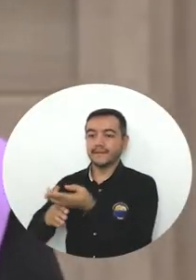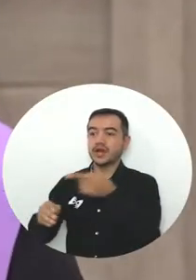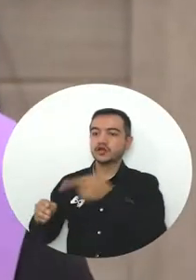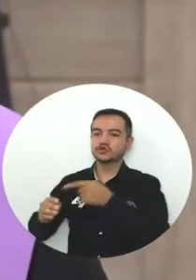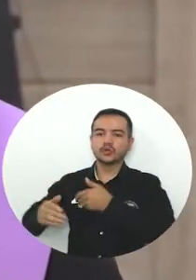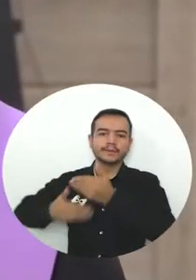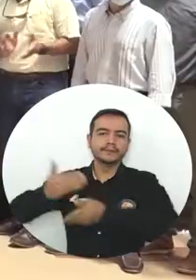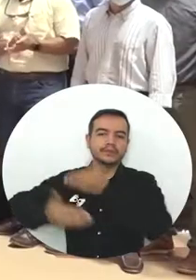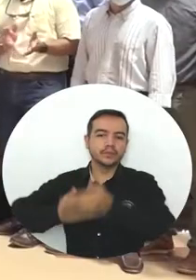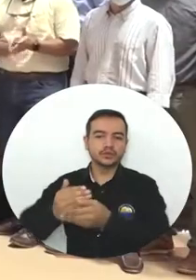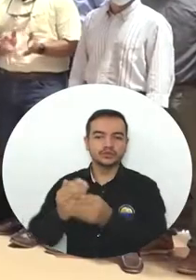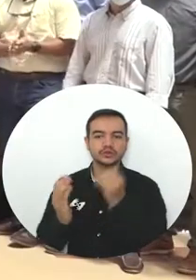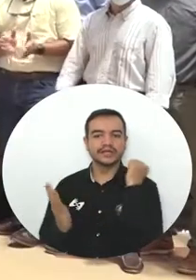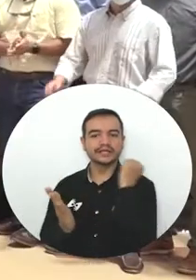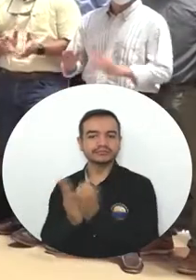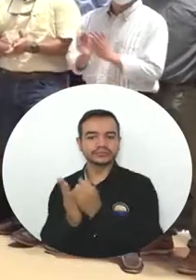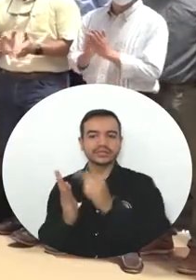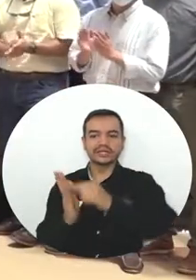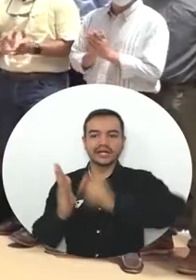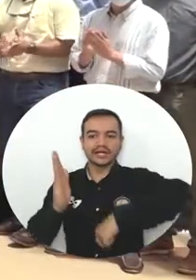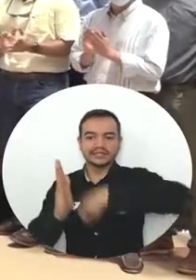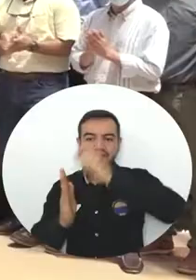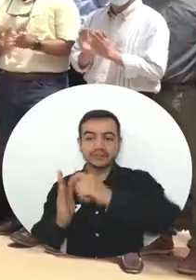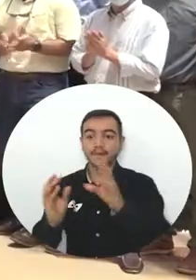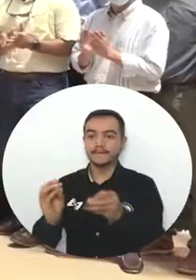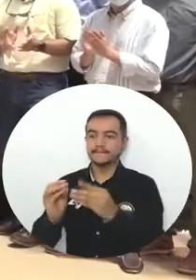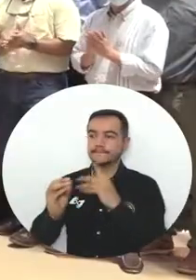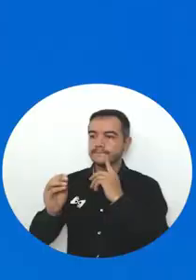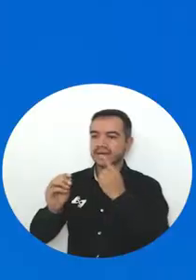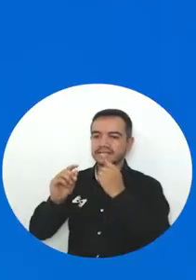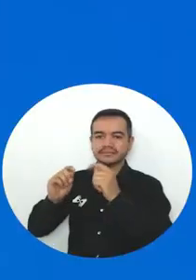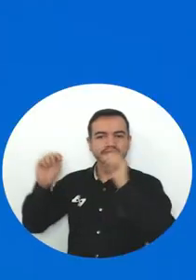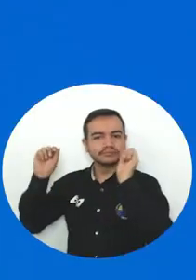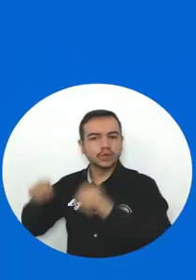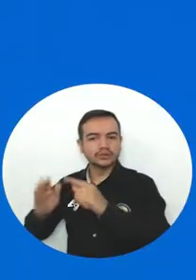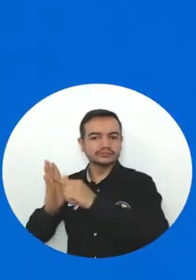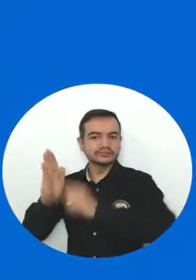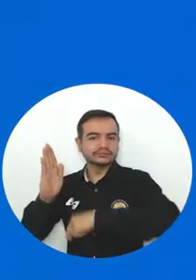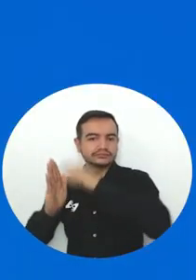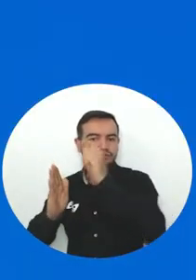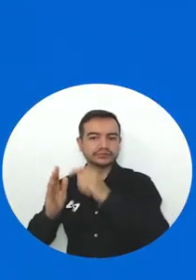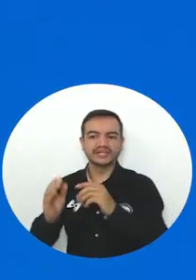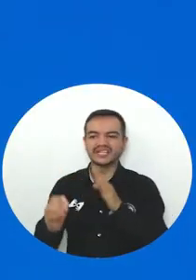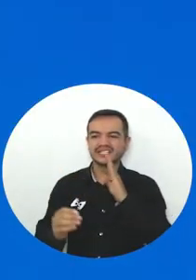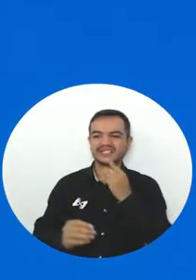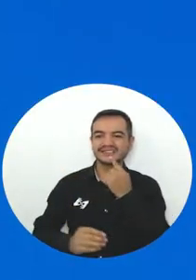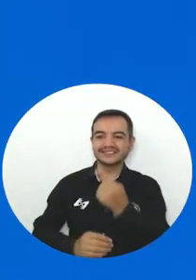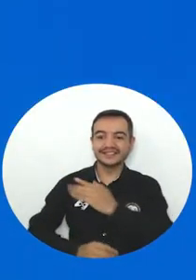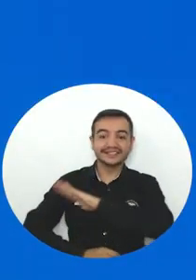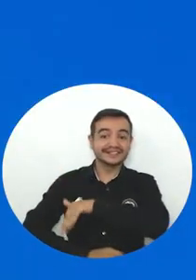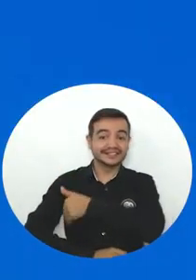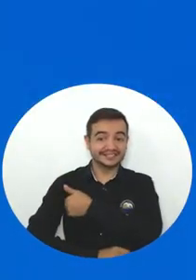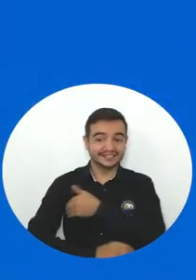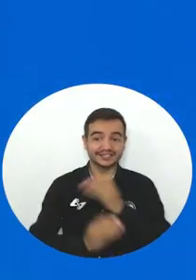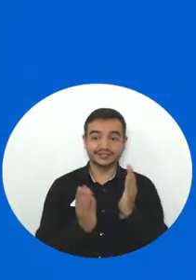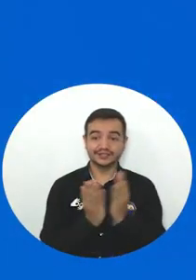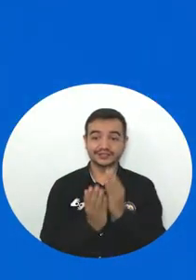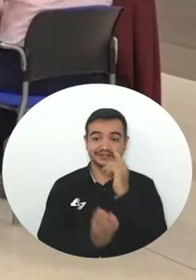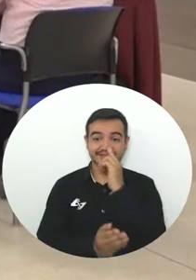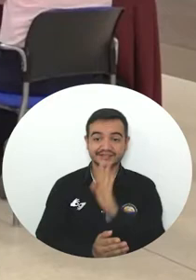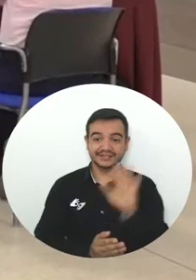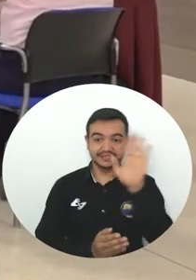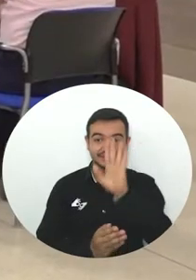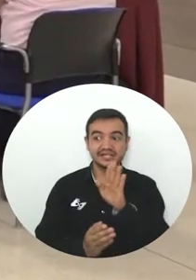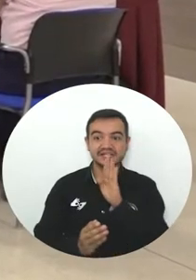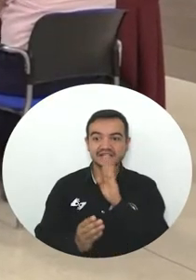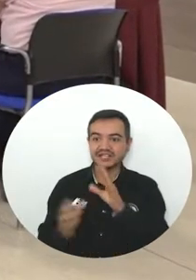de acreditación y trámites de certificación. Así lo hizo saber el Ministerio de Educación Nacional a los